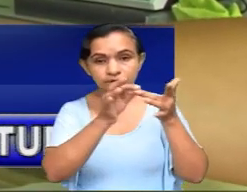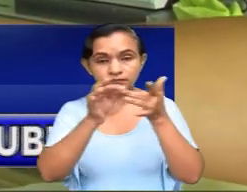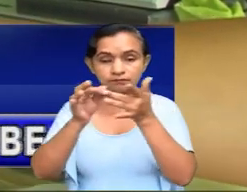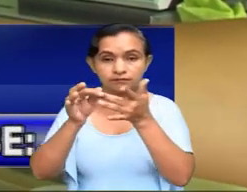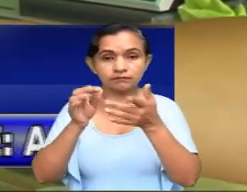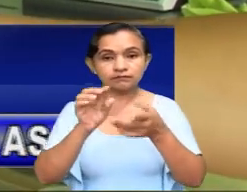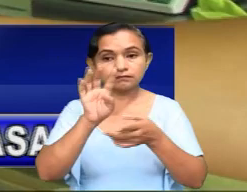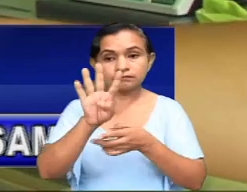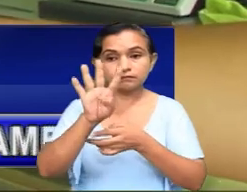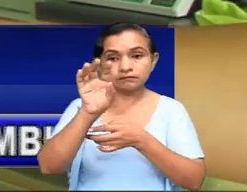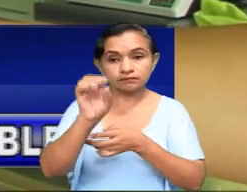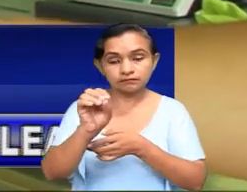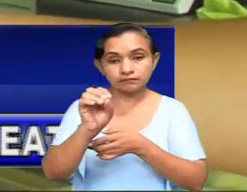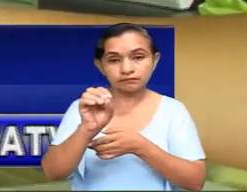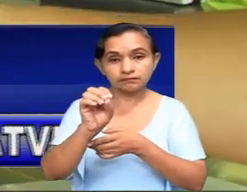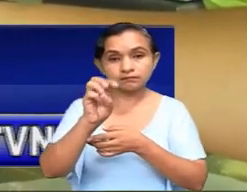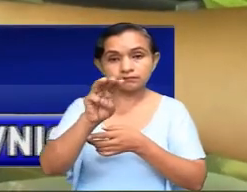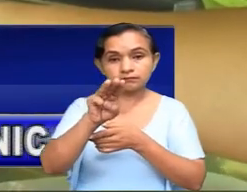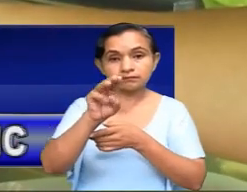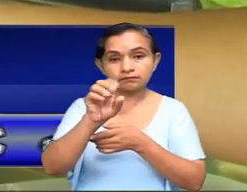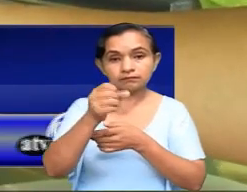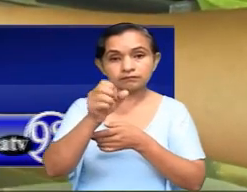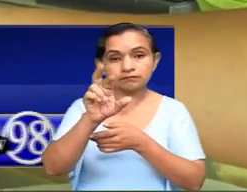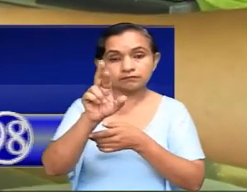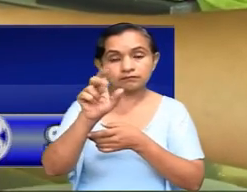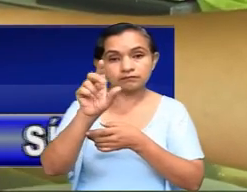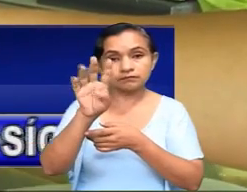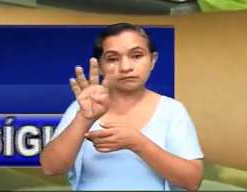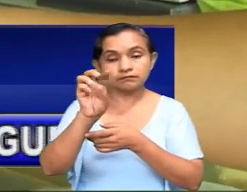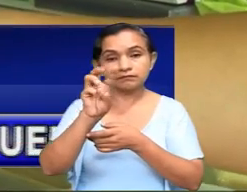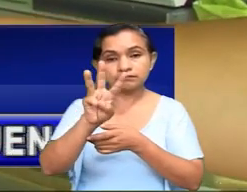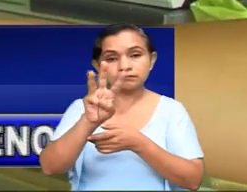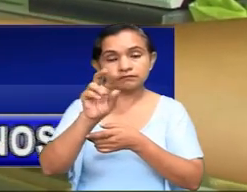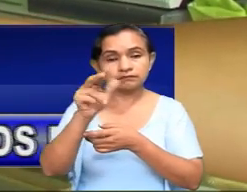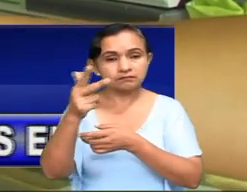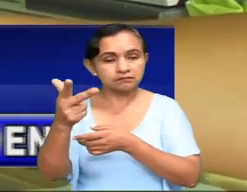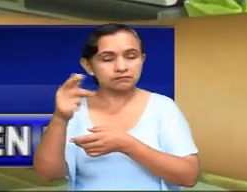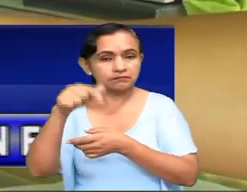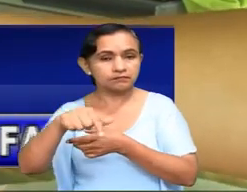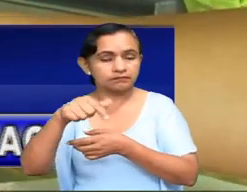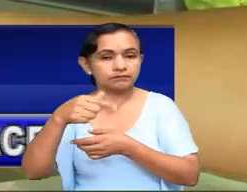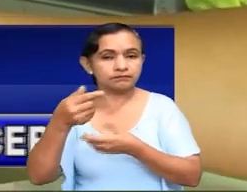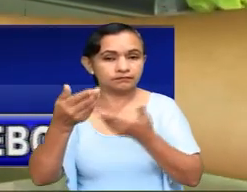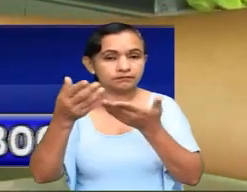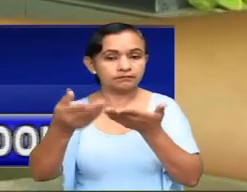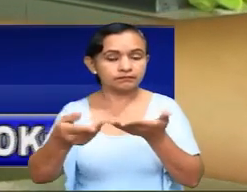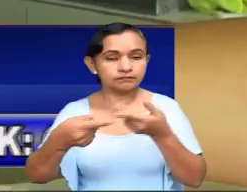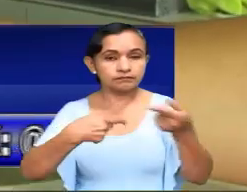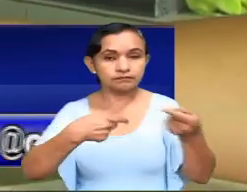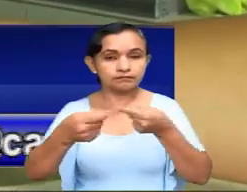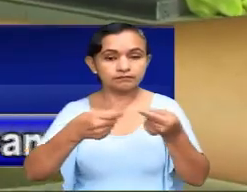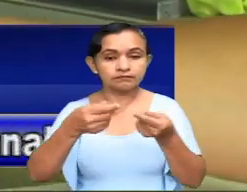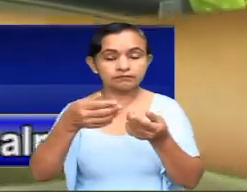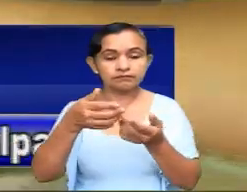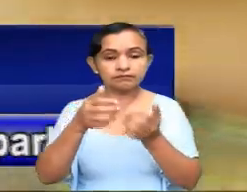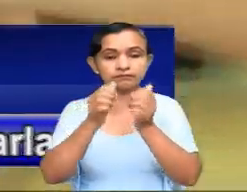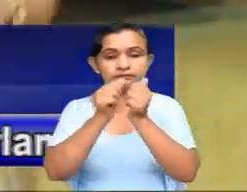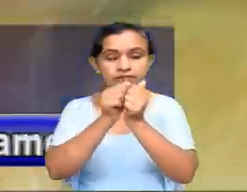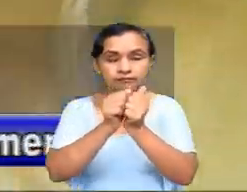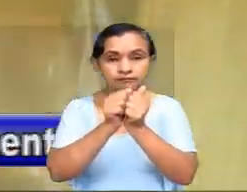vale 40 la de mozzarella una libra, a 38 la estamos dando. Y el quesillo lo